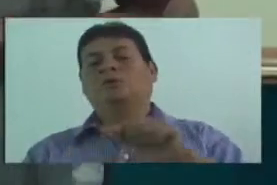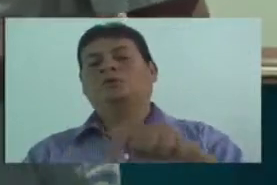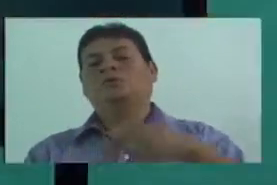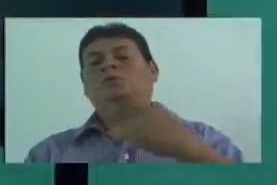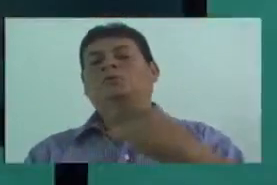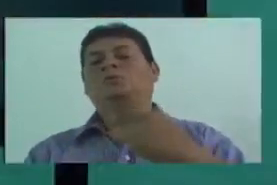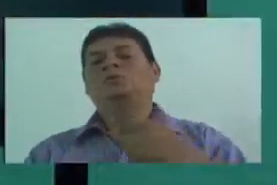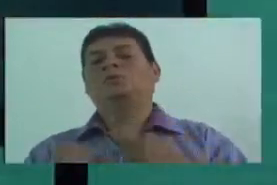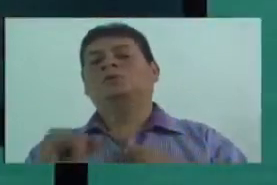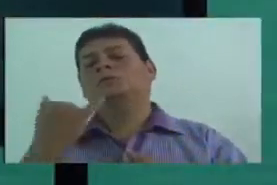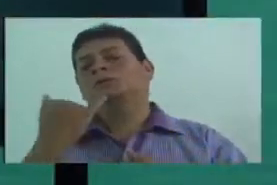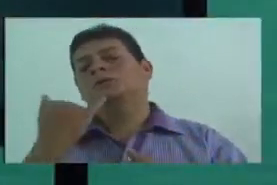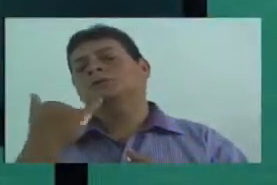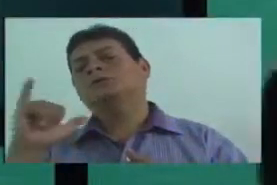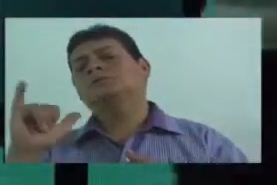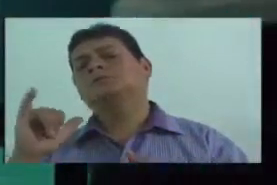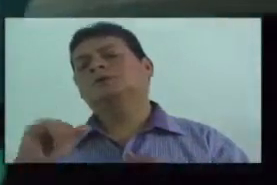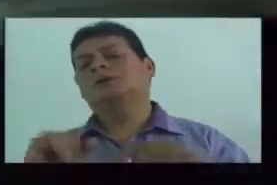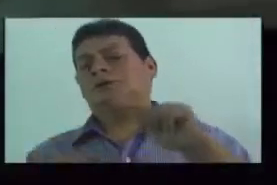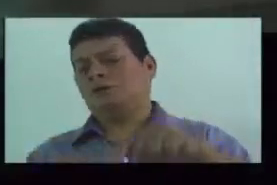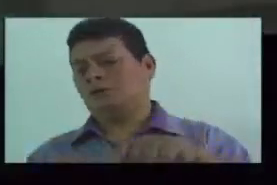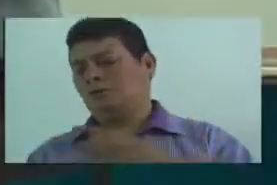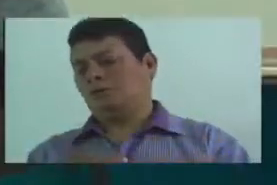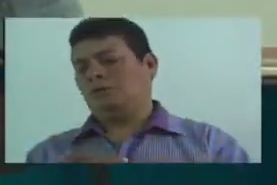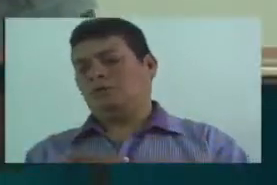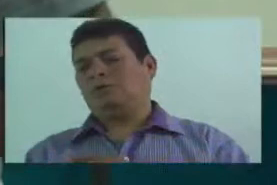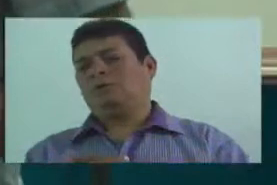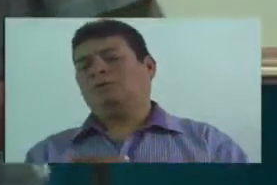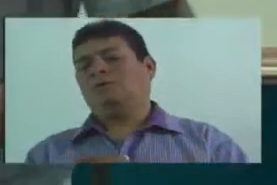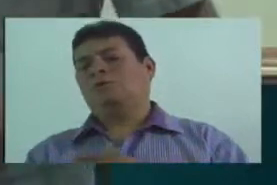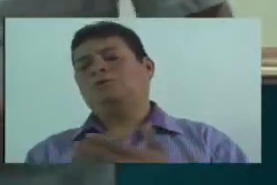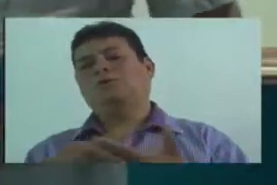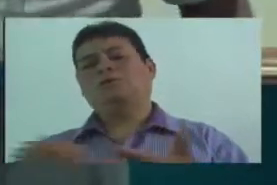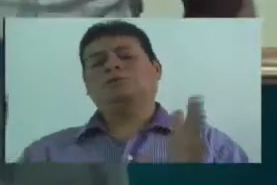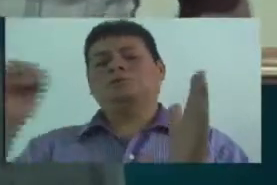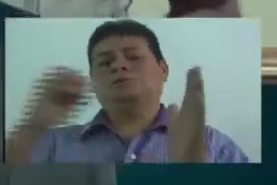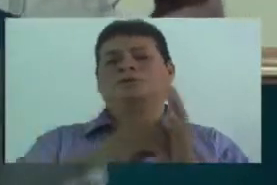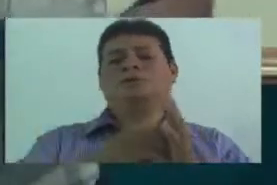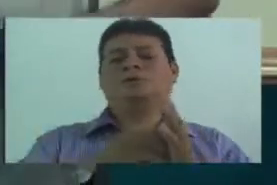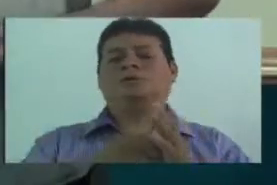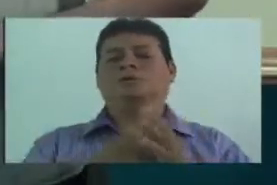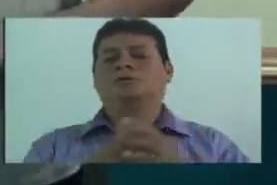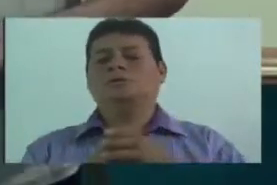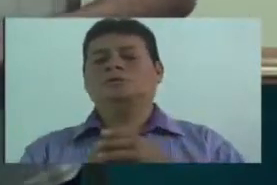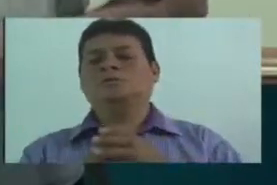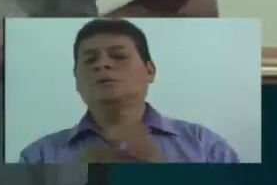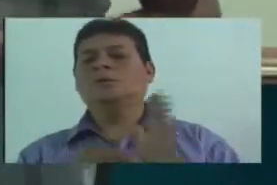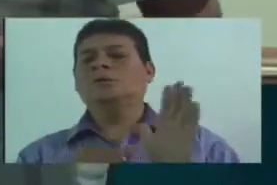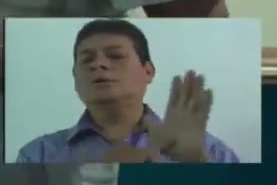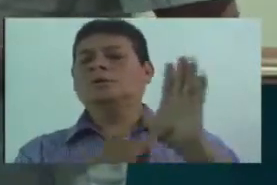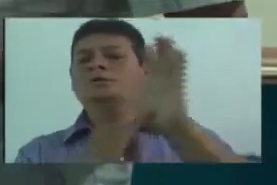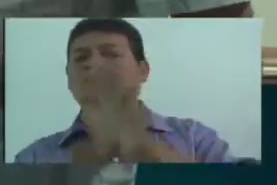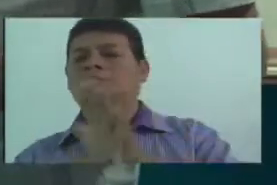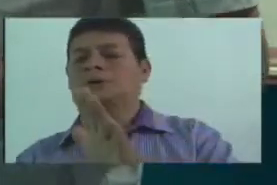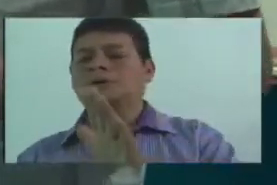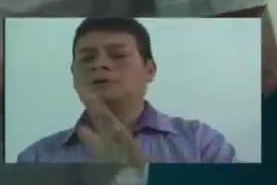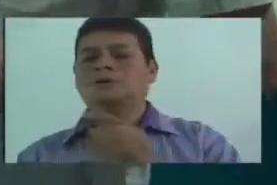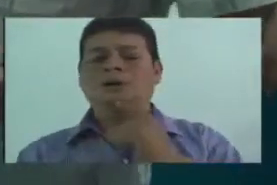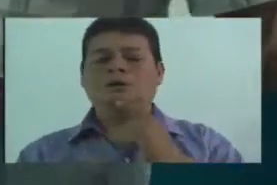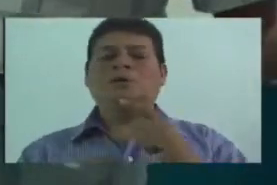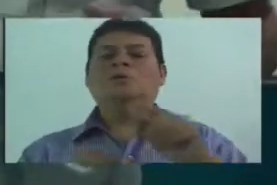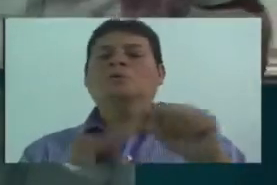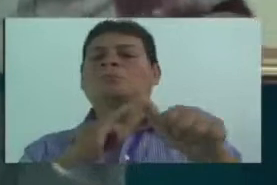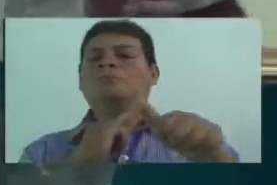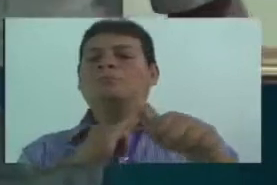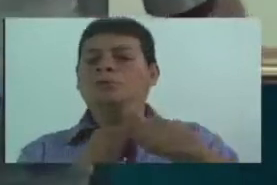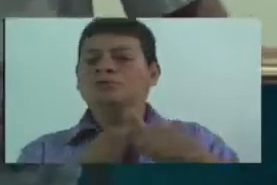enunciados. Primeramente habíamos dicho los enunciativos, que pueden ser afirmativos o negativos.